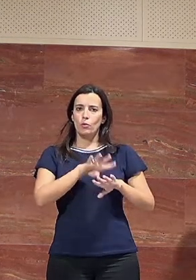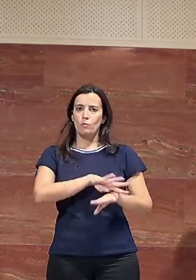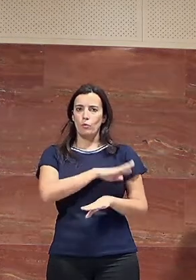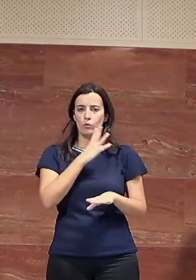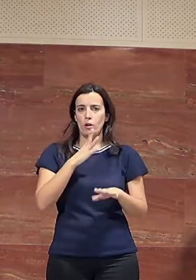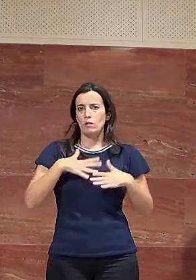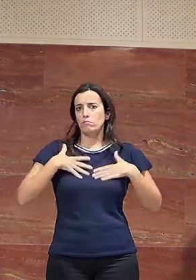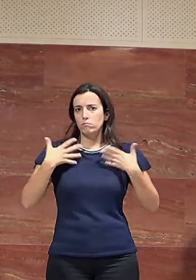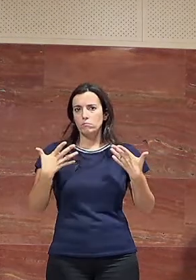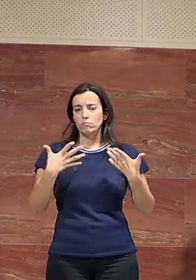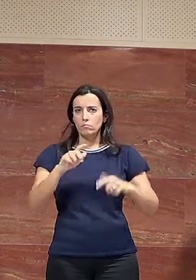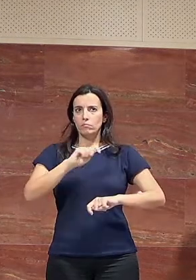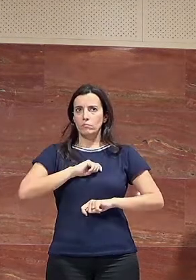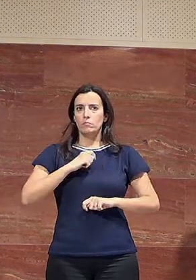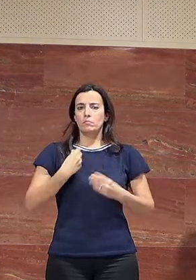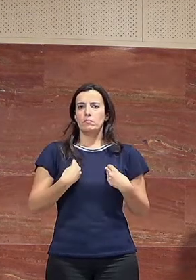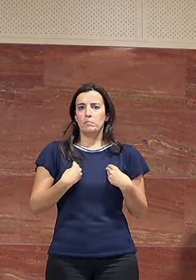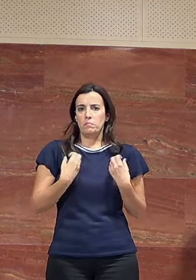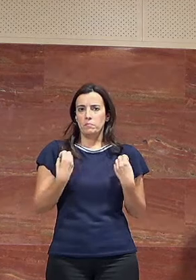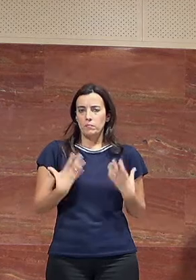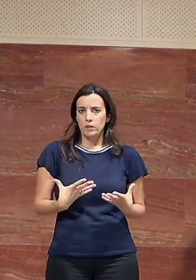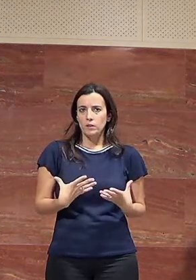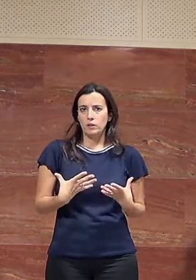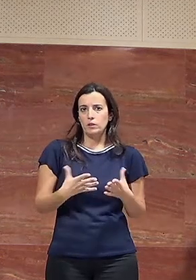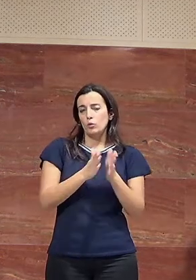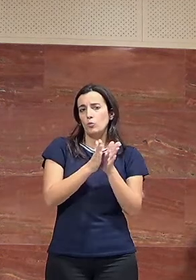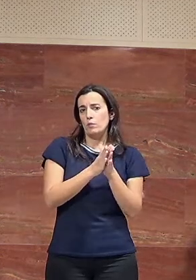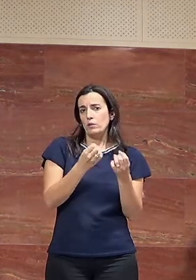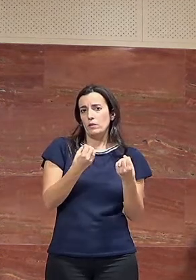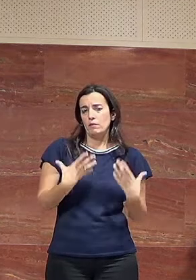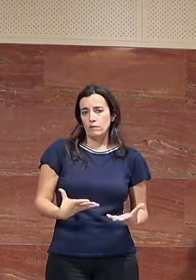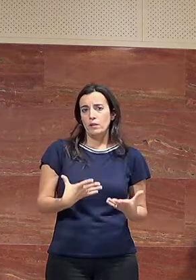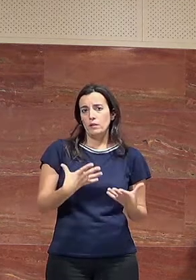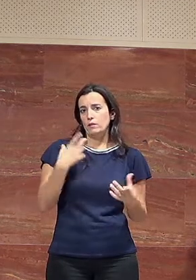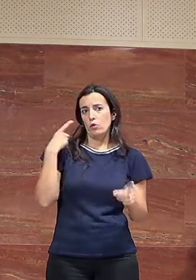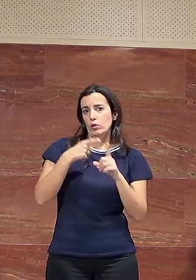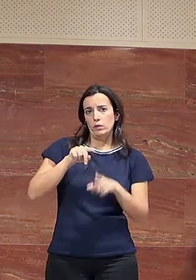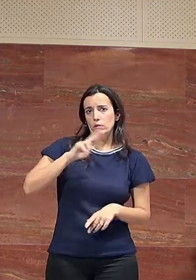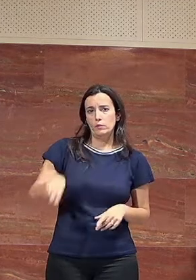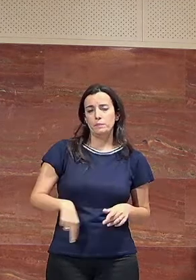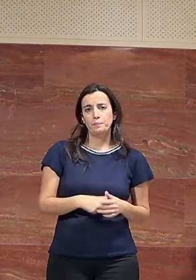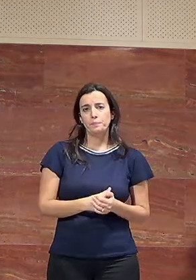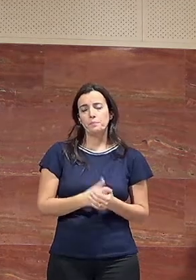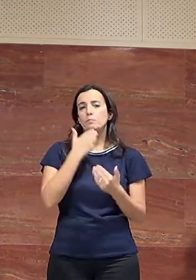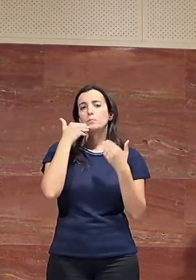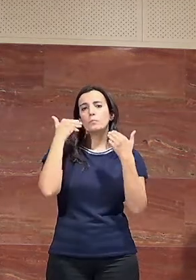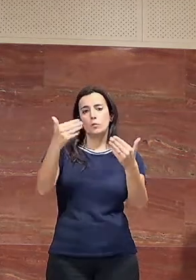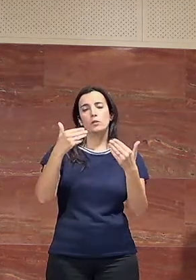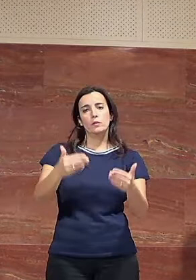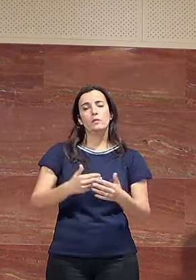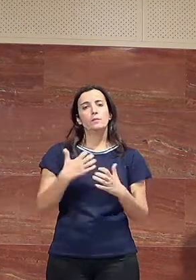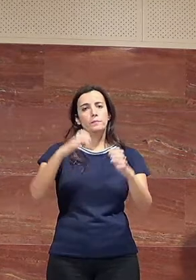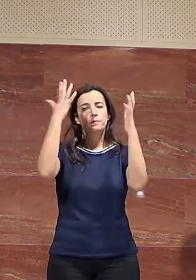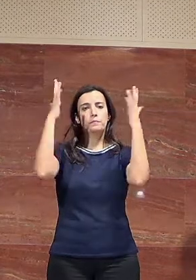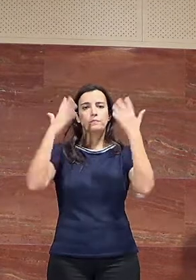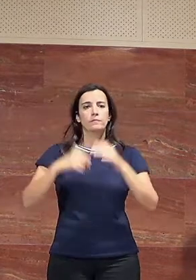nos permita envejecer bien y en buena compañía, que es al fin y al cabo de lo que se trata. Muchas gracias.